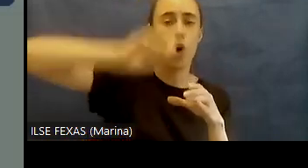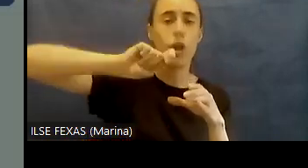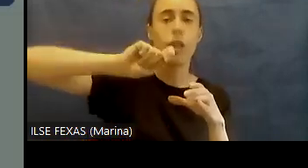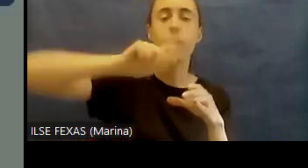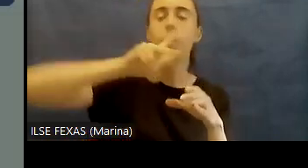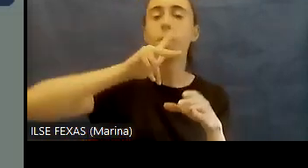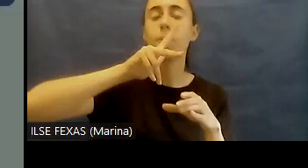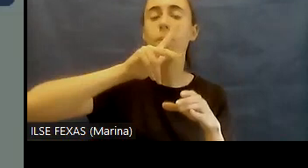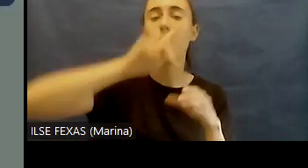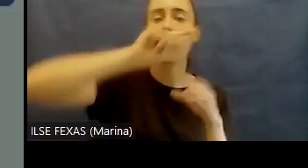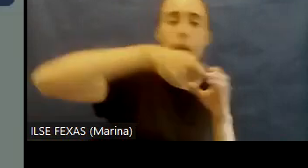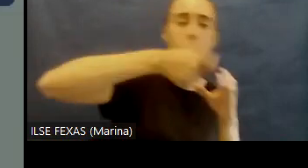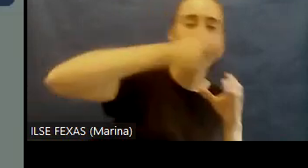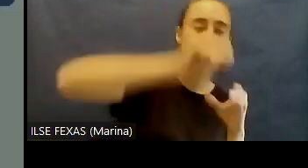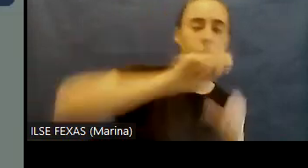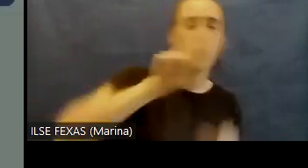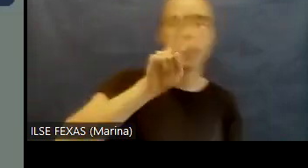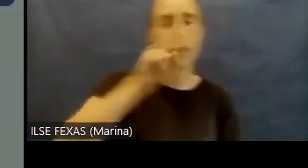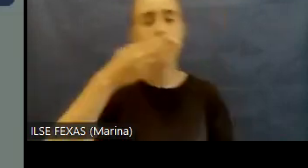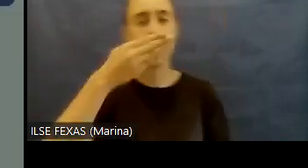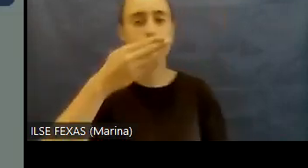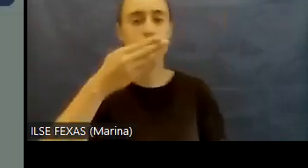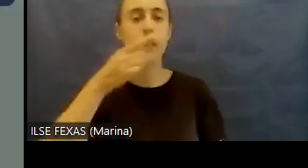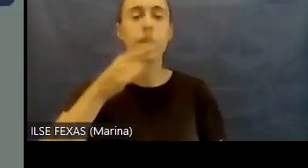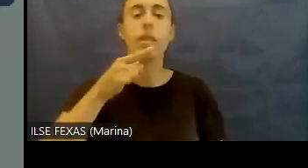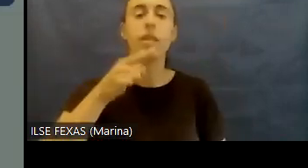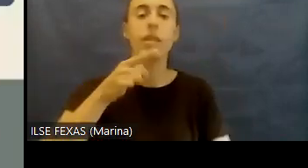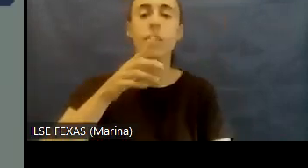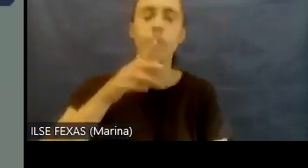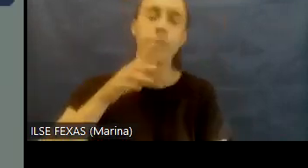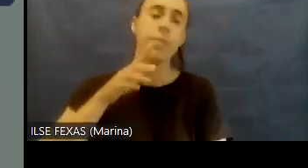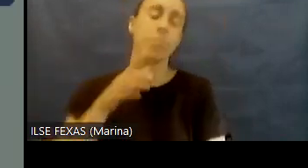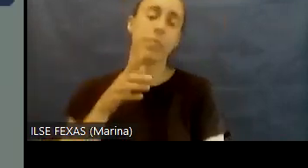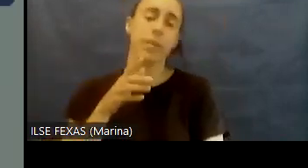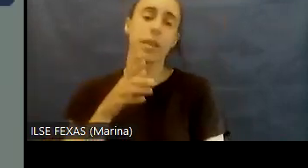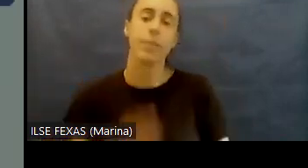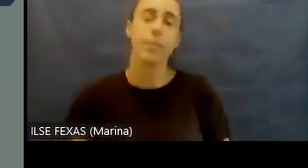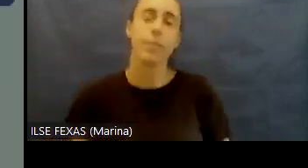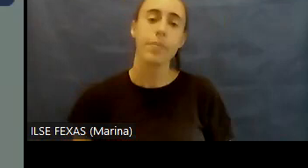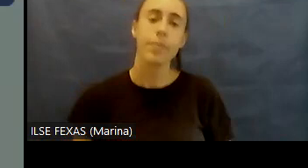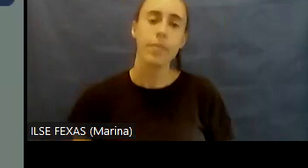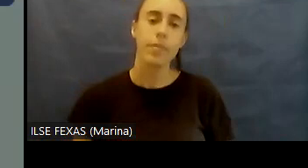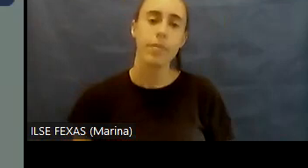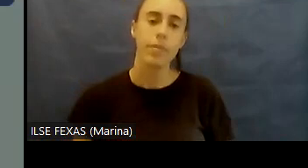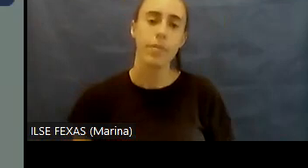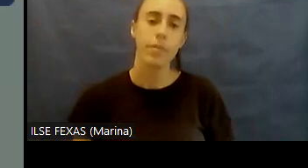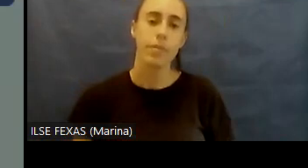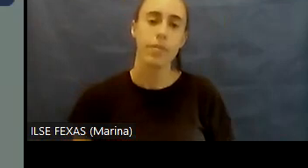de miel y vitamina C, estaría más indicado para vías altas fundamentalmente. Aquí tenéis